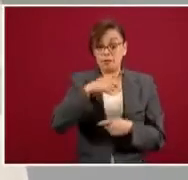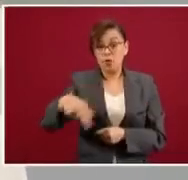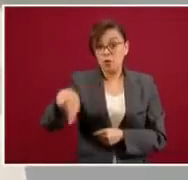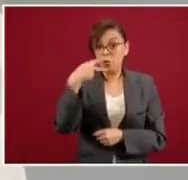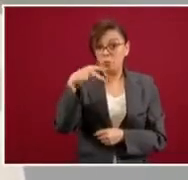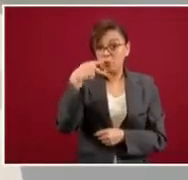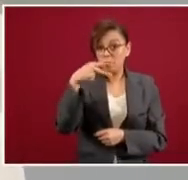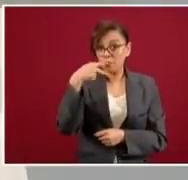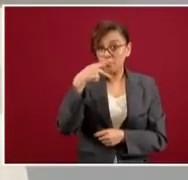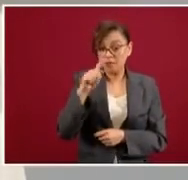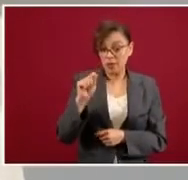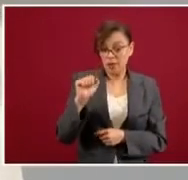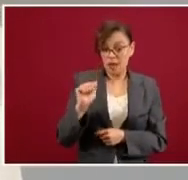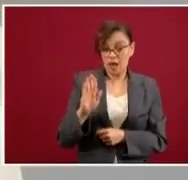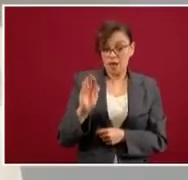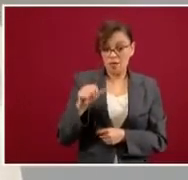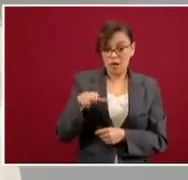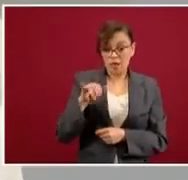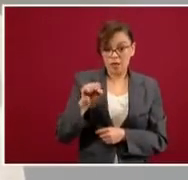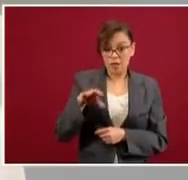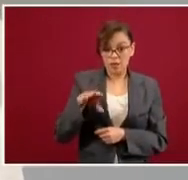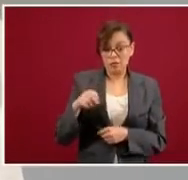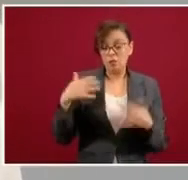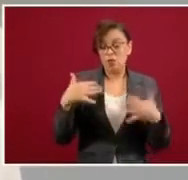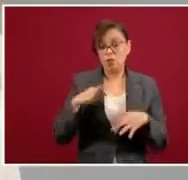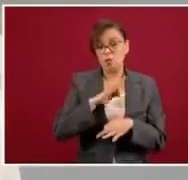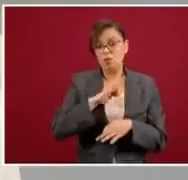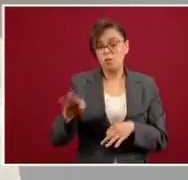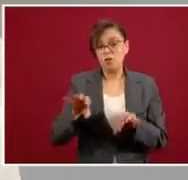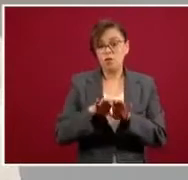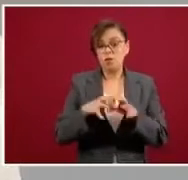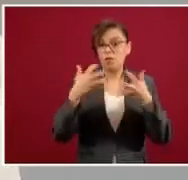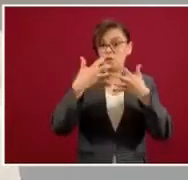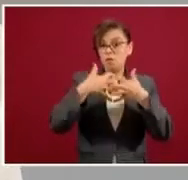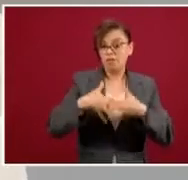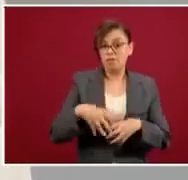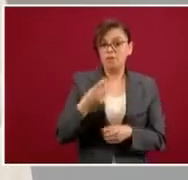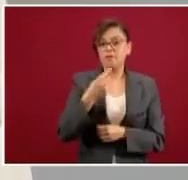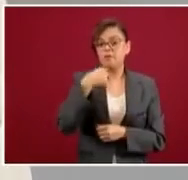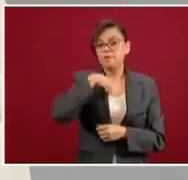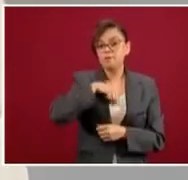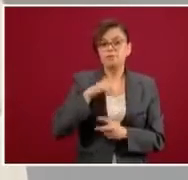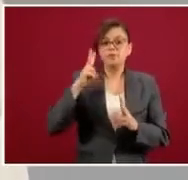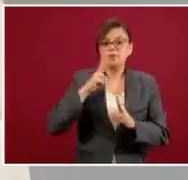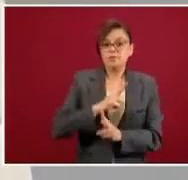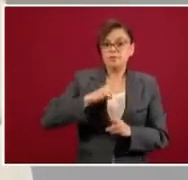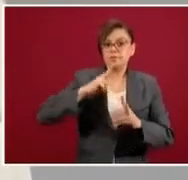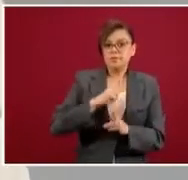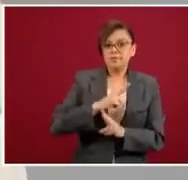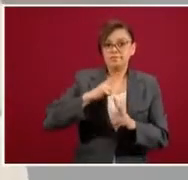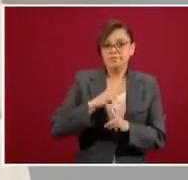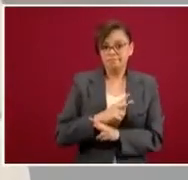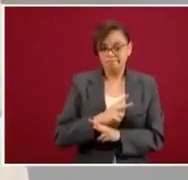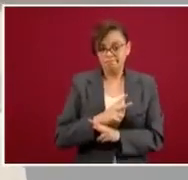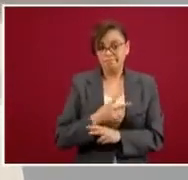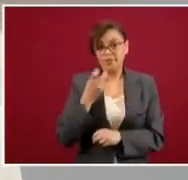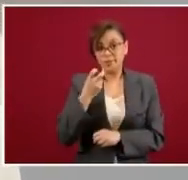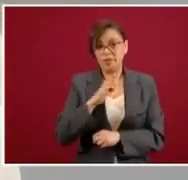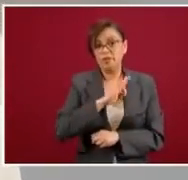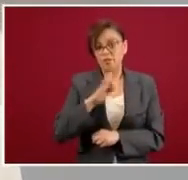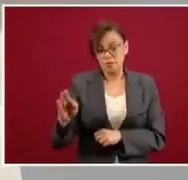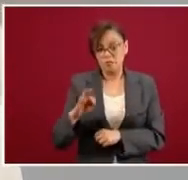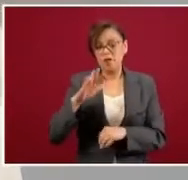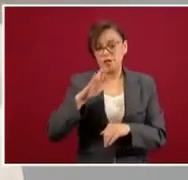además causa muy importantes alteraciones del funcionamiento del aparato respiratorio. Entonces, el tabaquismo aumenta el peligro